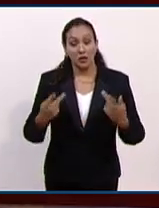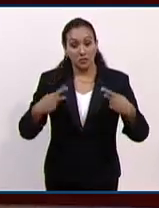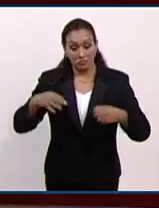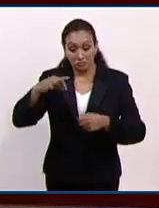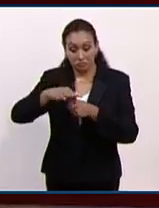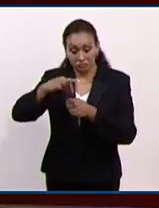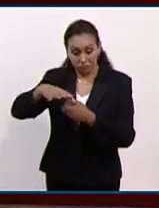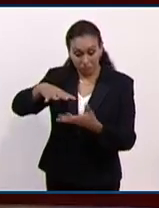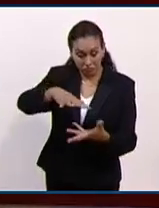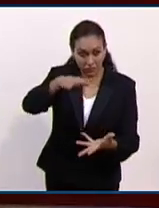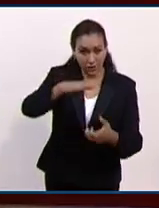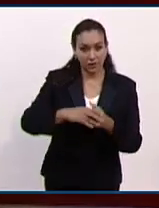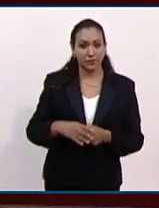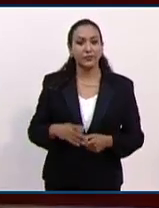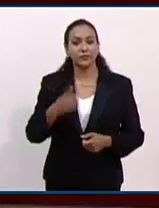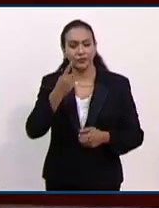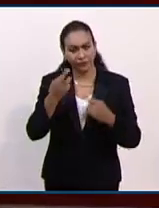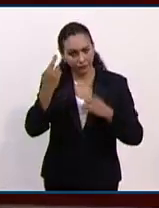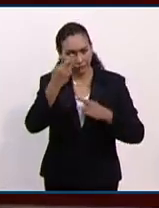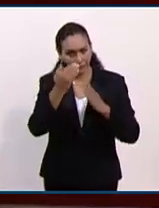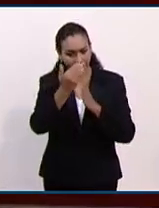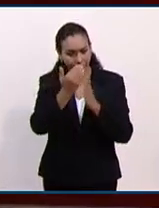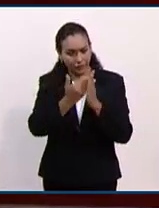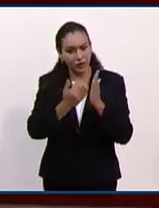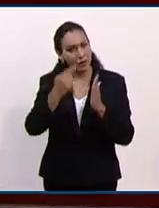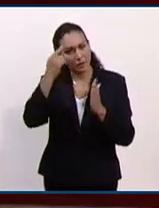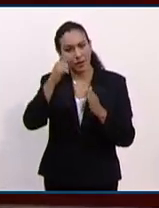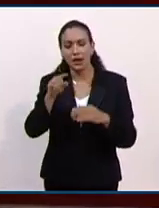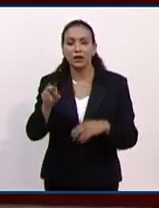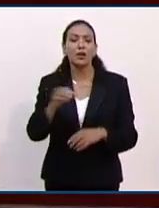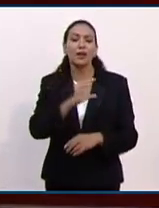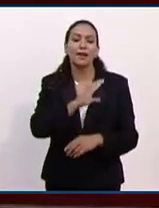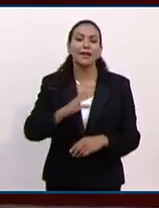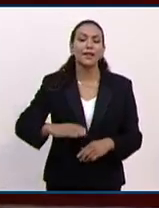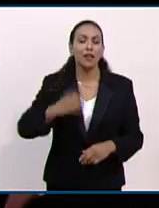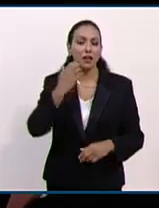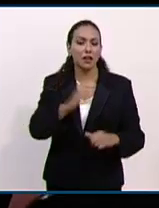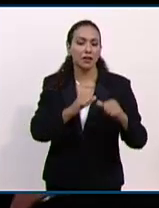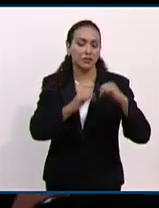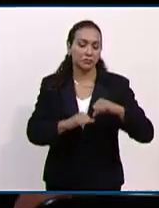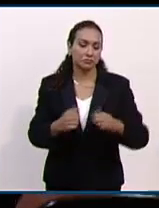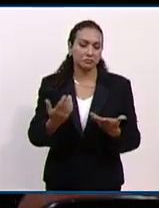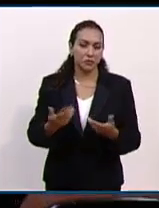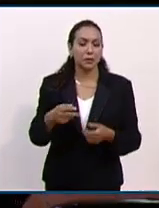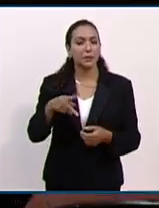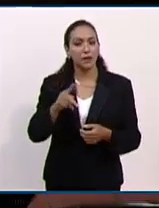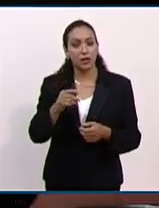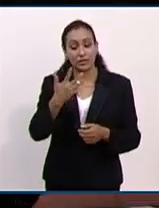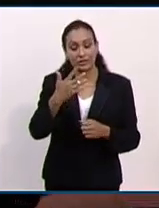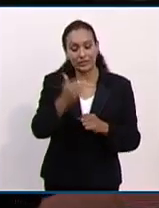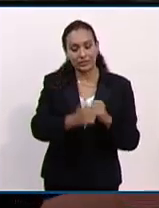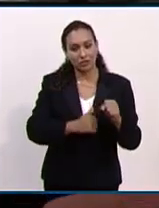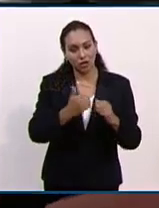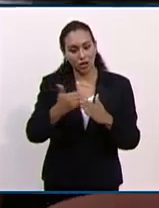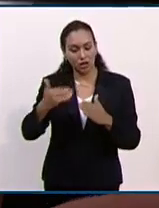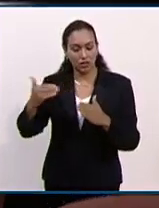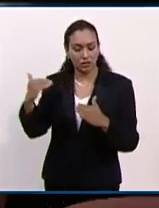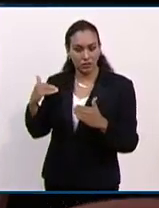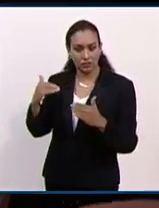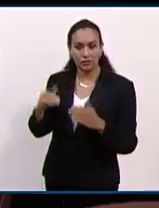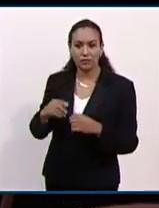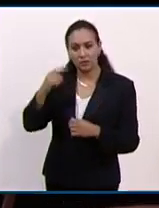votos, declaró inválido el requisito de no haber sido candidato a algún puesto de elección popular dentro de los 5 años anteriores